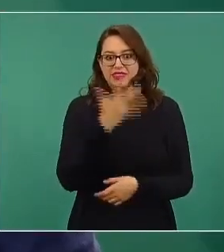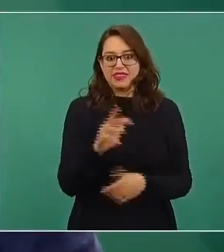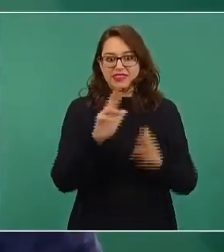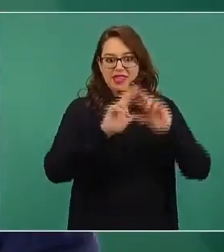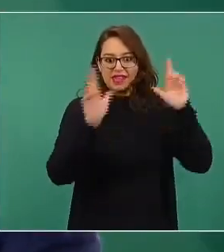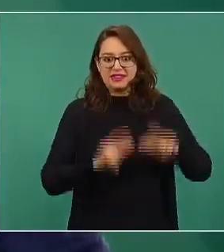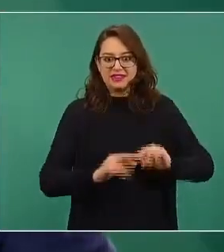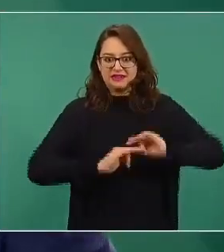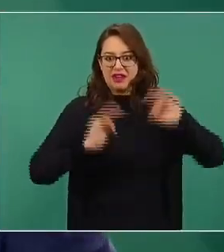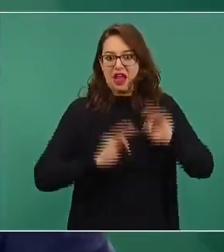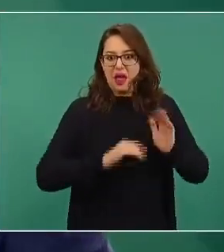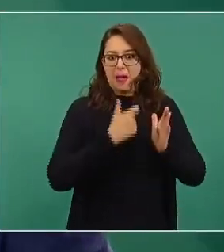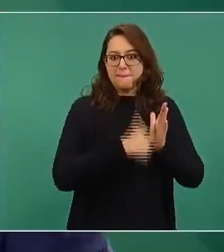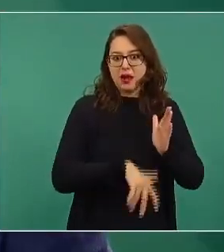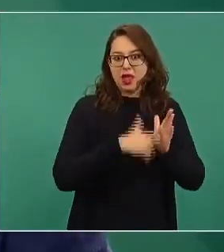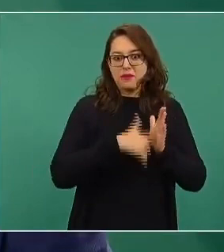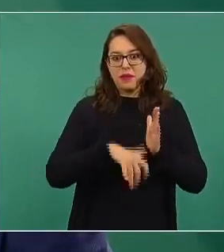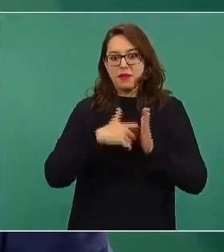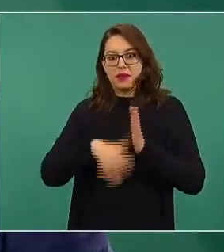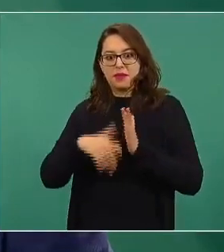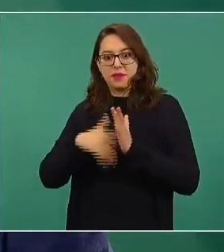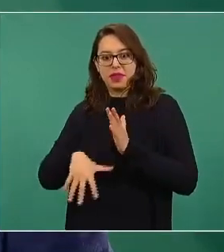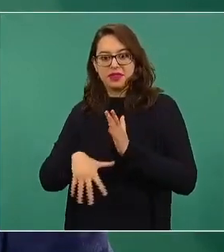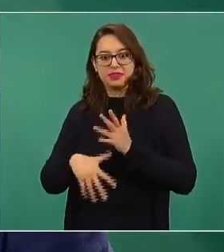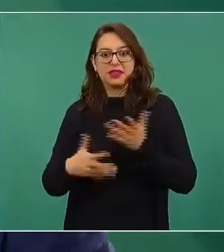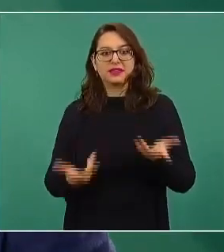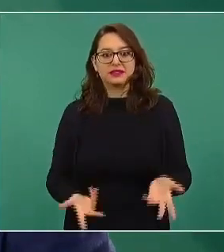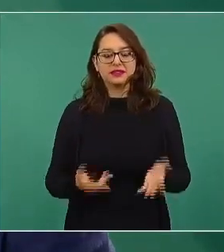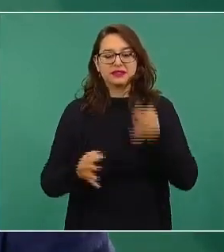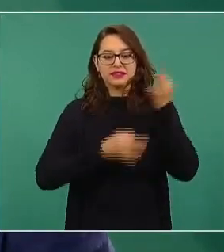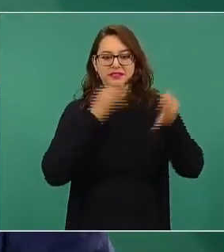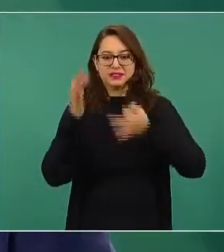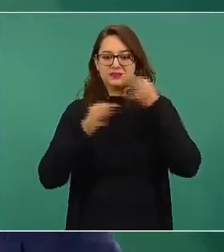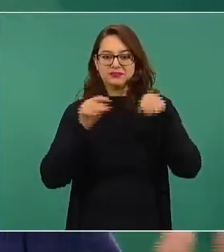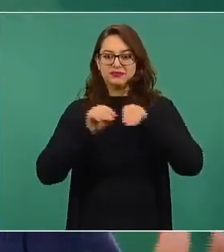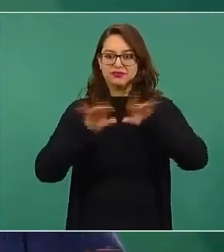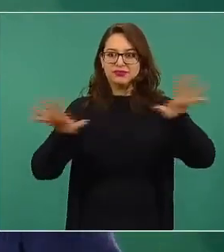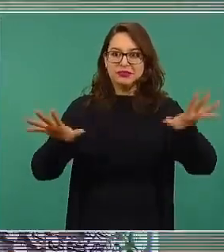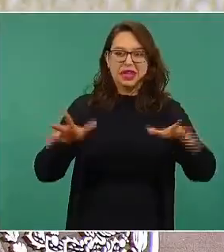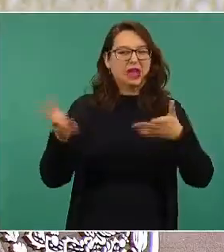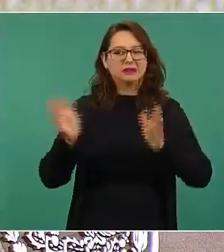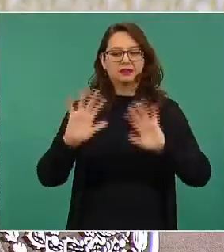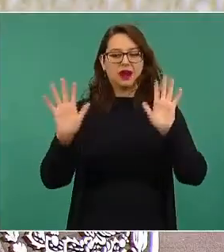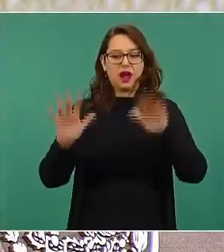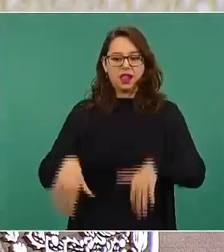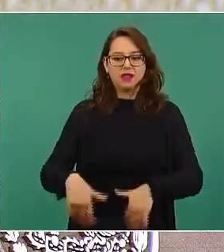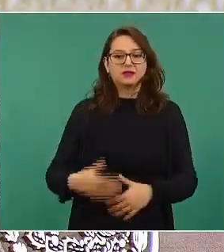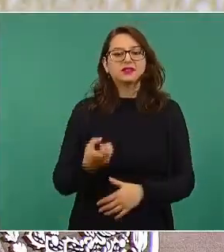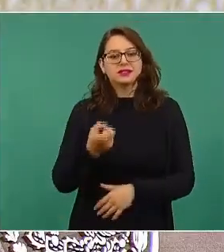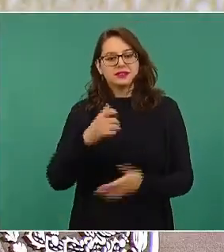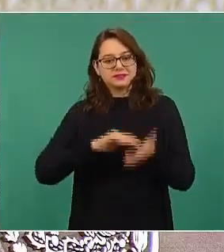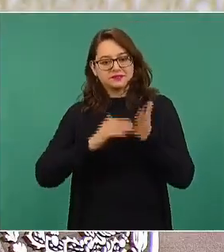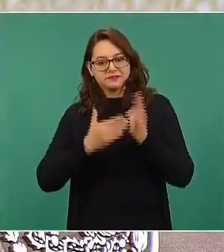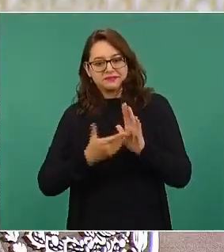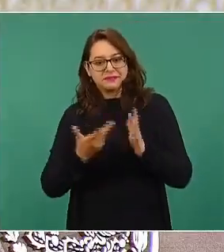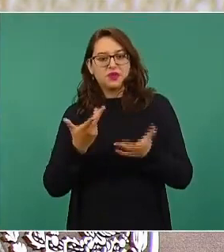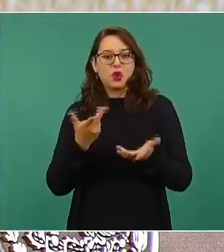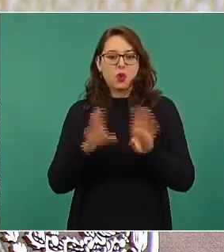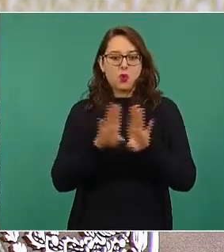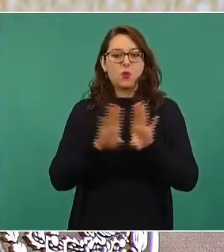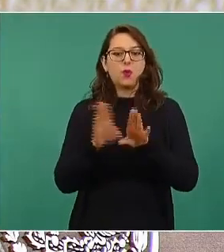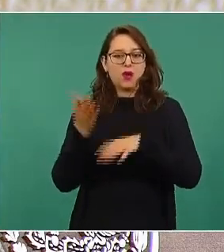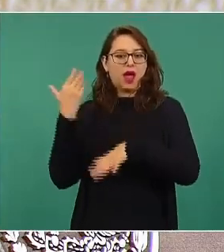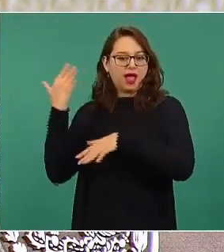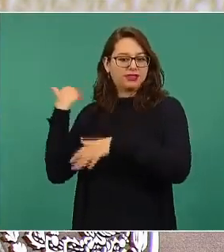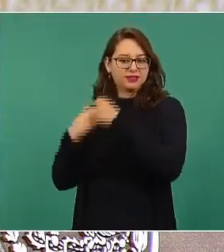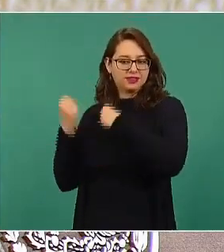refrigeradores que pagarles la publicidad a ustedes. Entonces, esa estrategia de mercadotecnia que les funcionó en